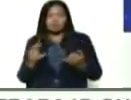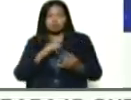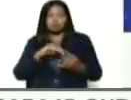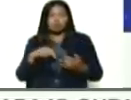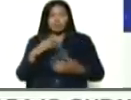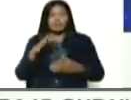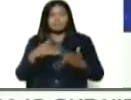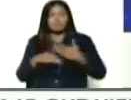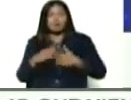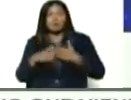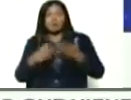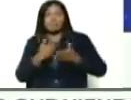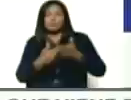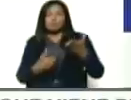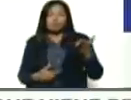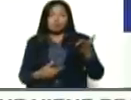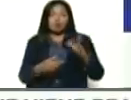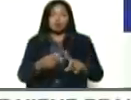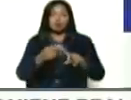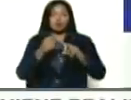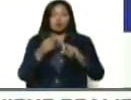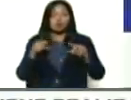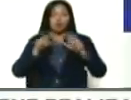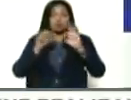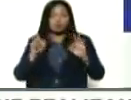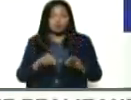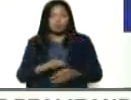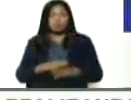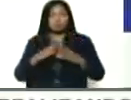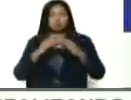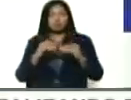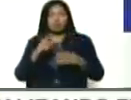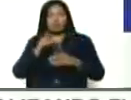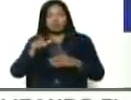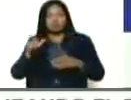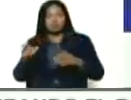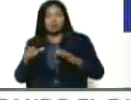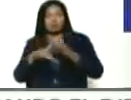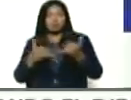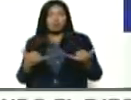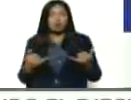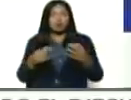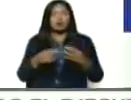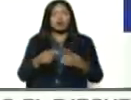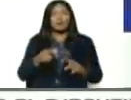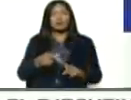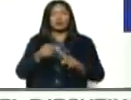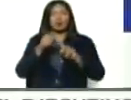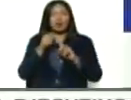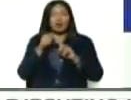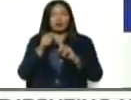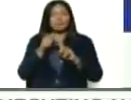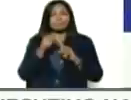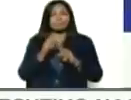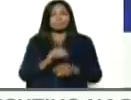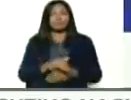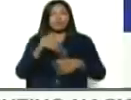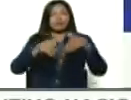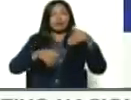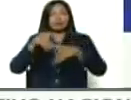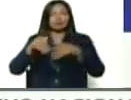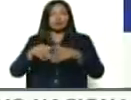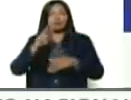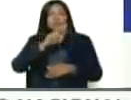postular y a elegir todos los candidatos y candidatas de la mega elección